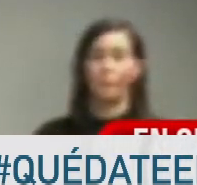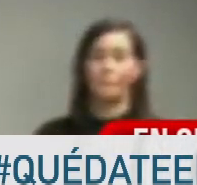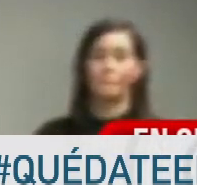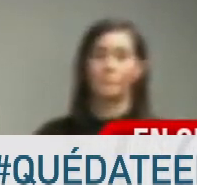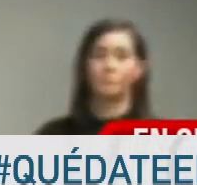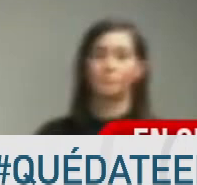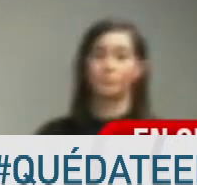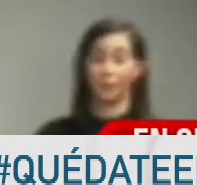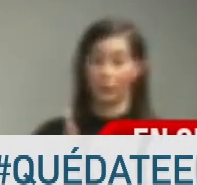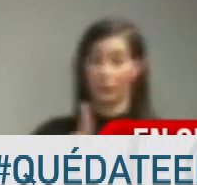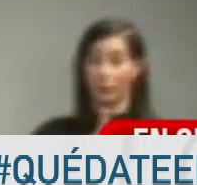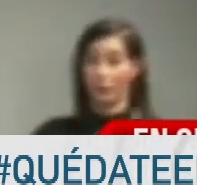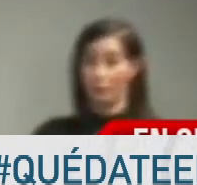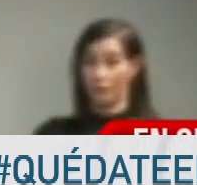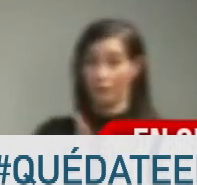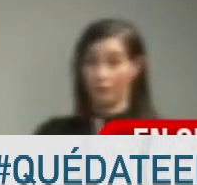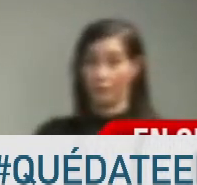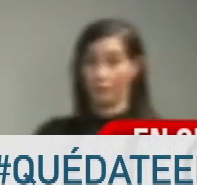La Romana,